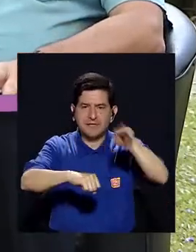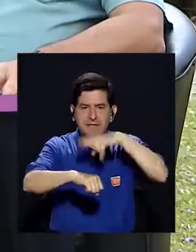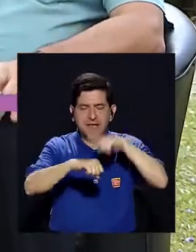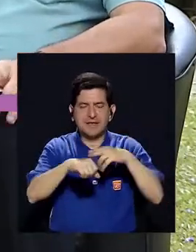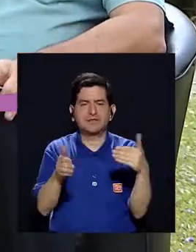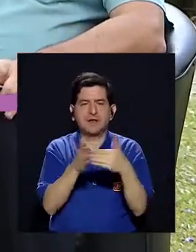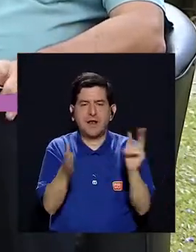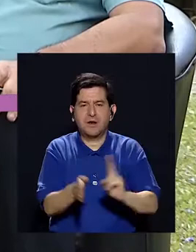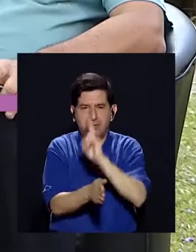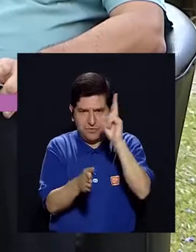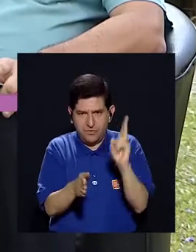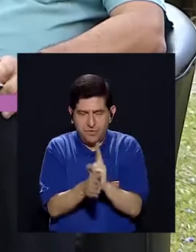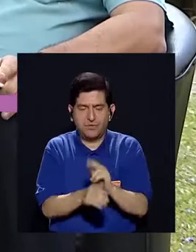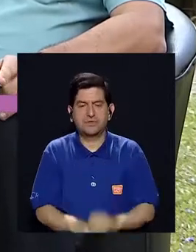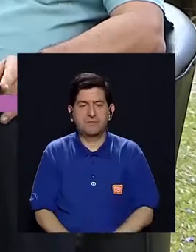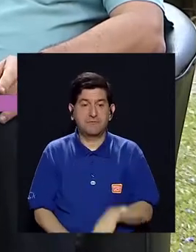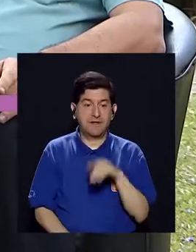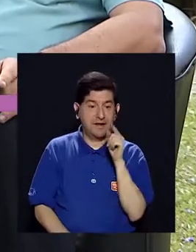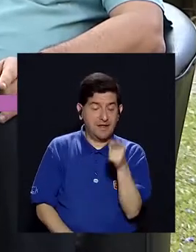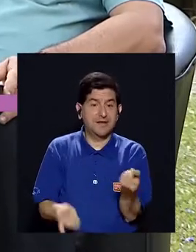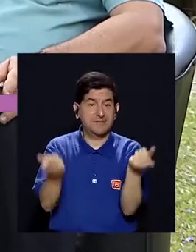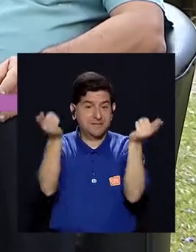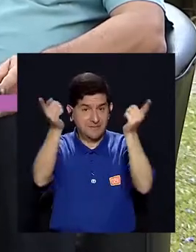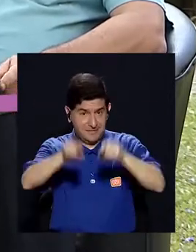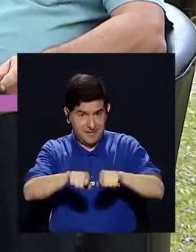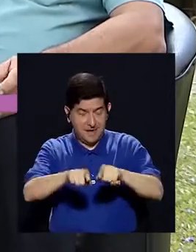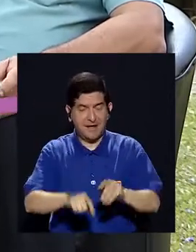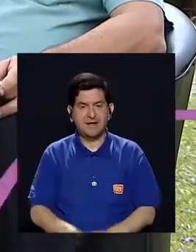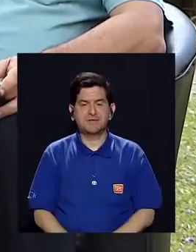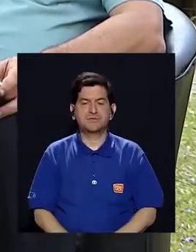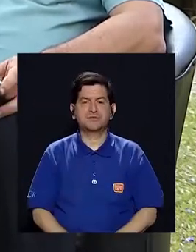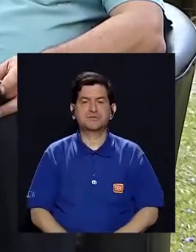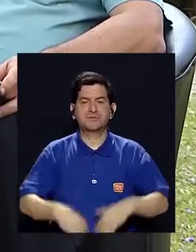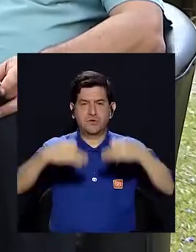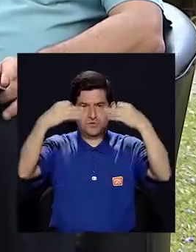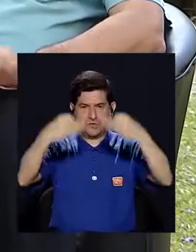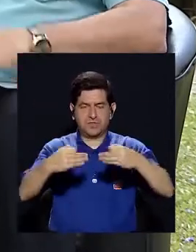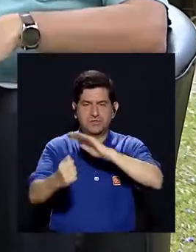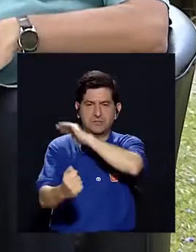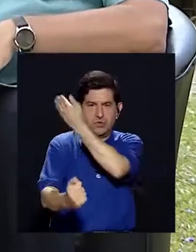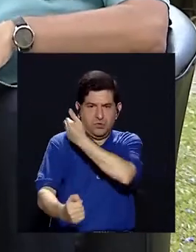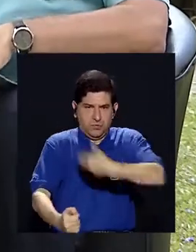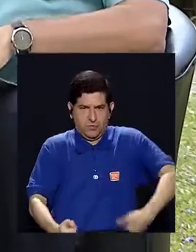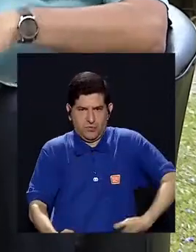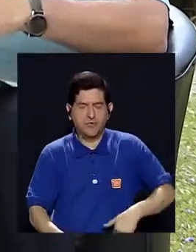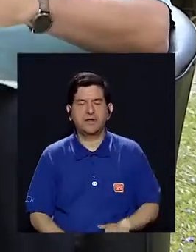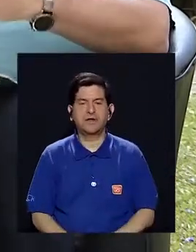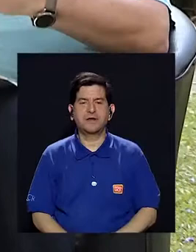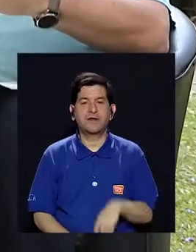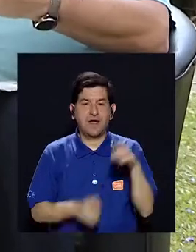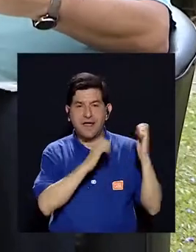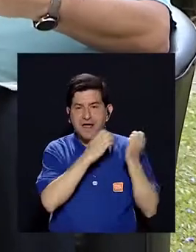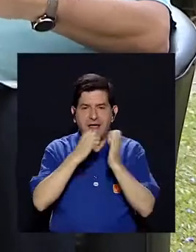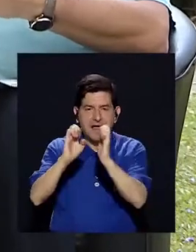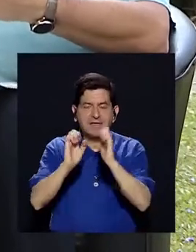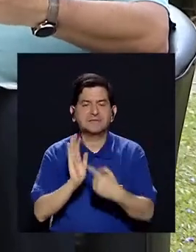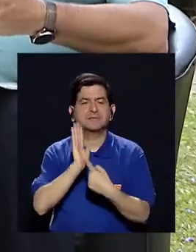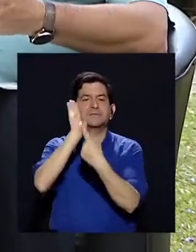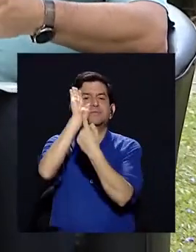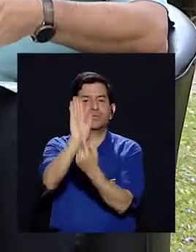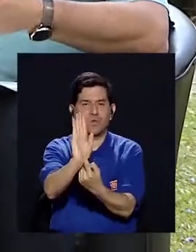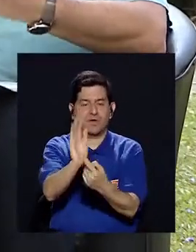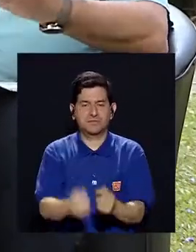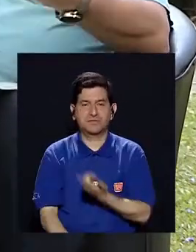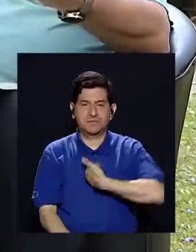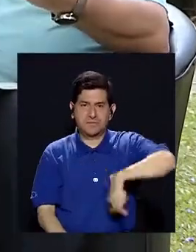La Estrategia Nacional de Reciclaje esa sí está vía decreto ejecutivo y esa que es la estrategia que nos